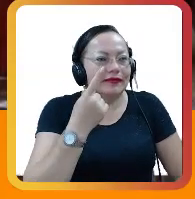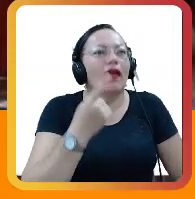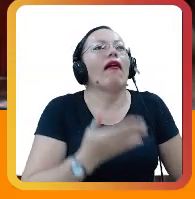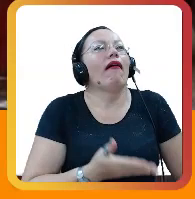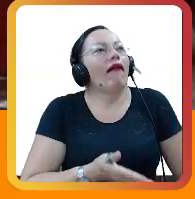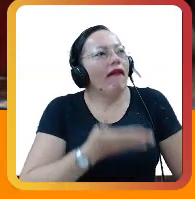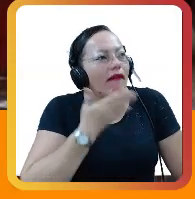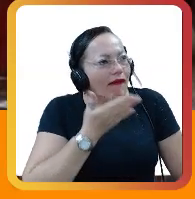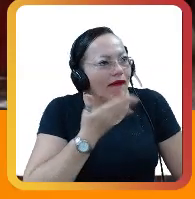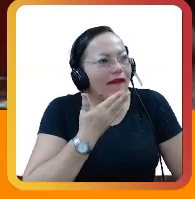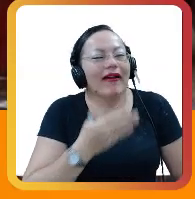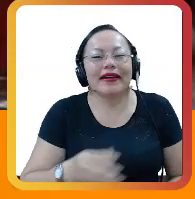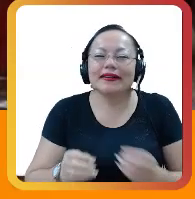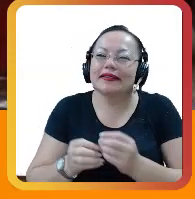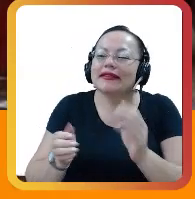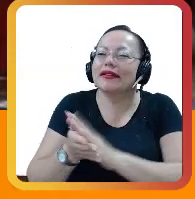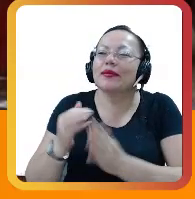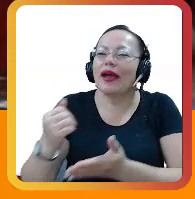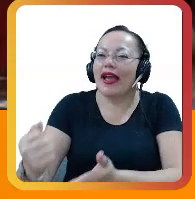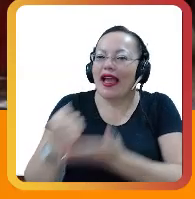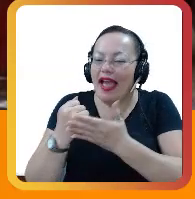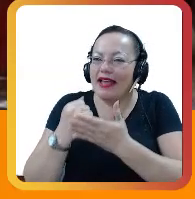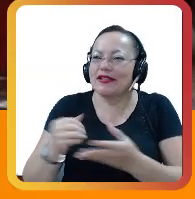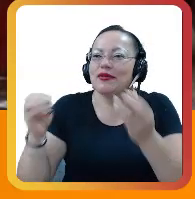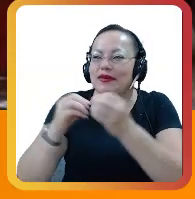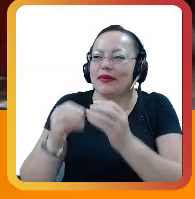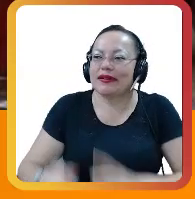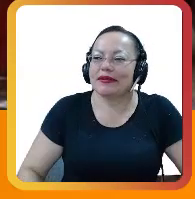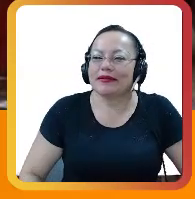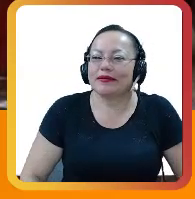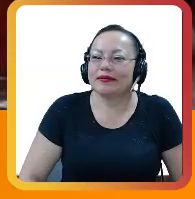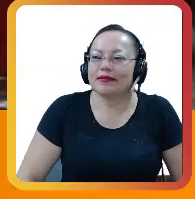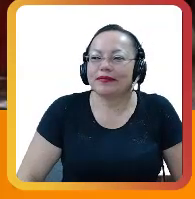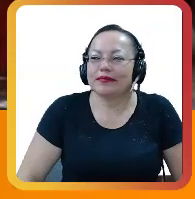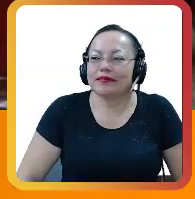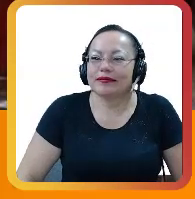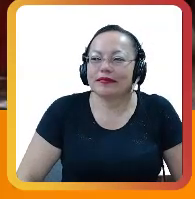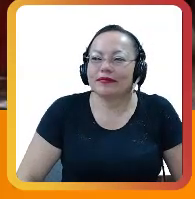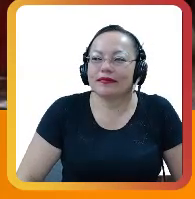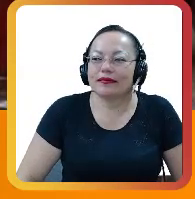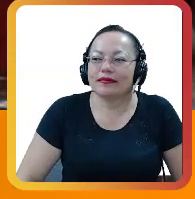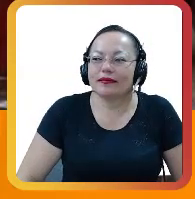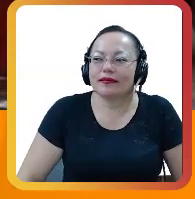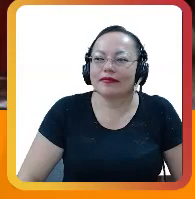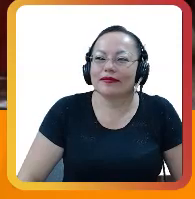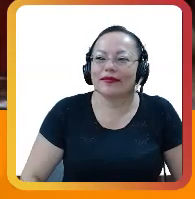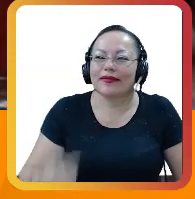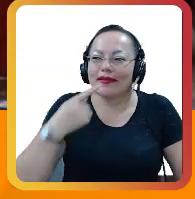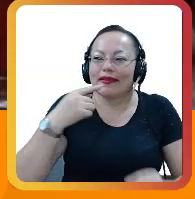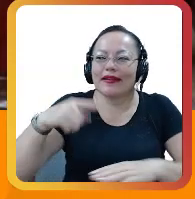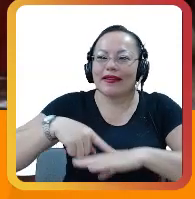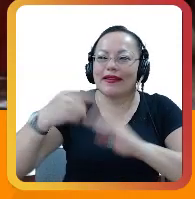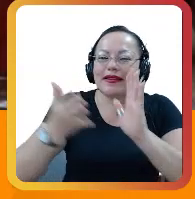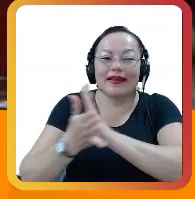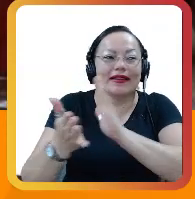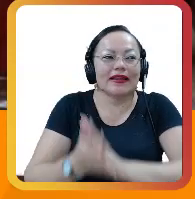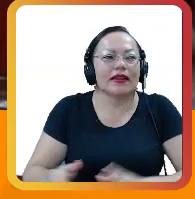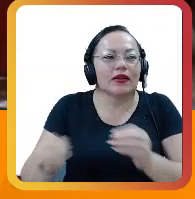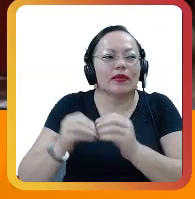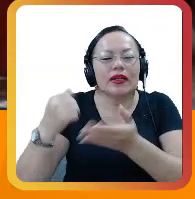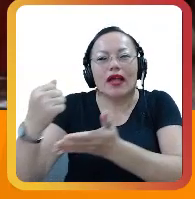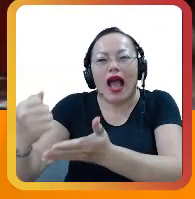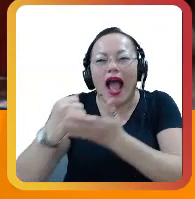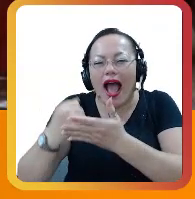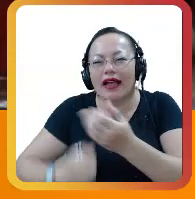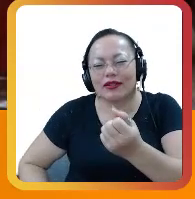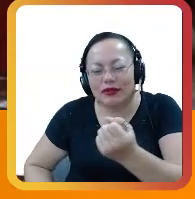poder que nos dé un poquito más. Entonces, y esto es todo, es muy bueno, ayuda a combatir